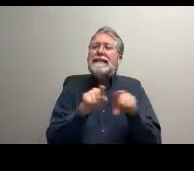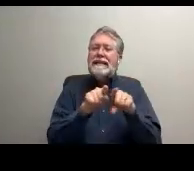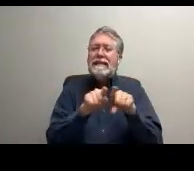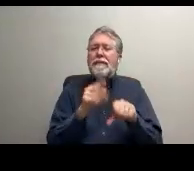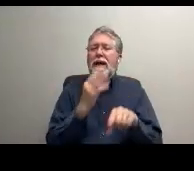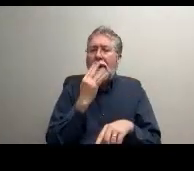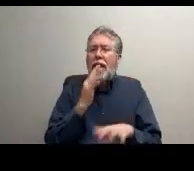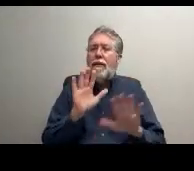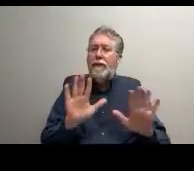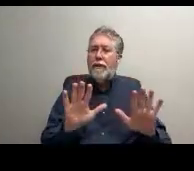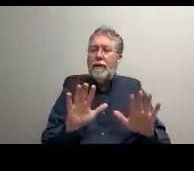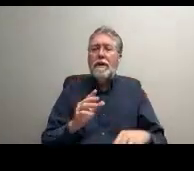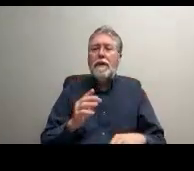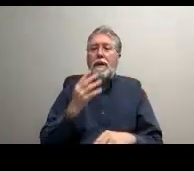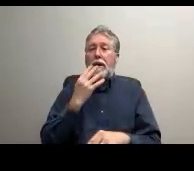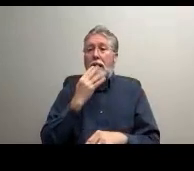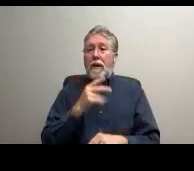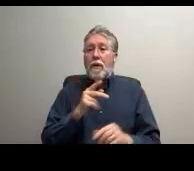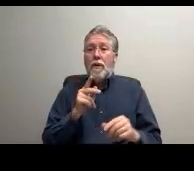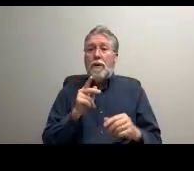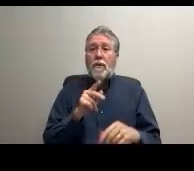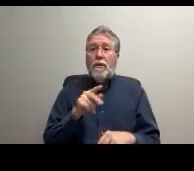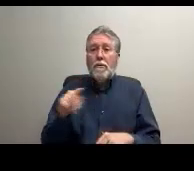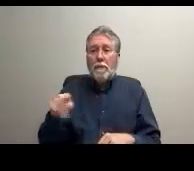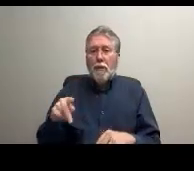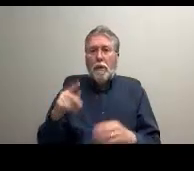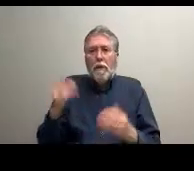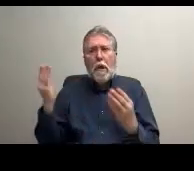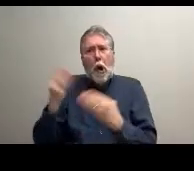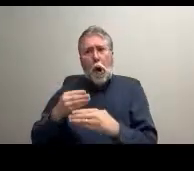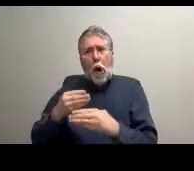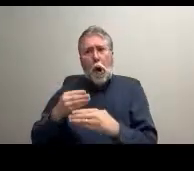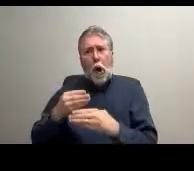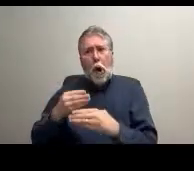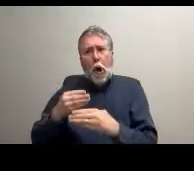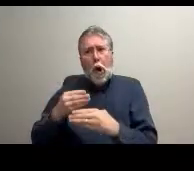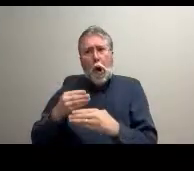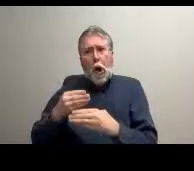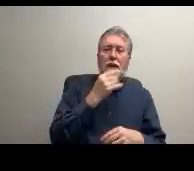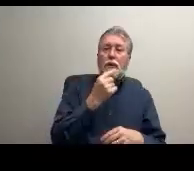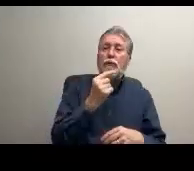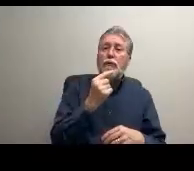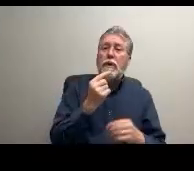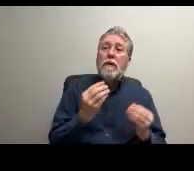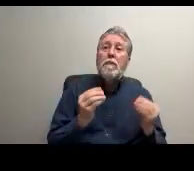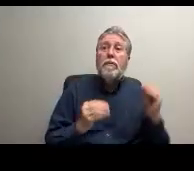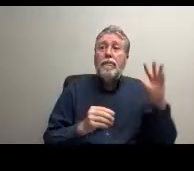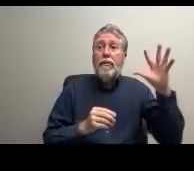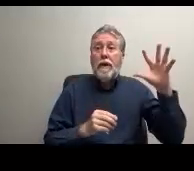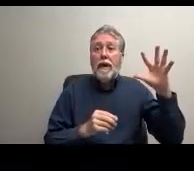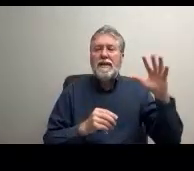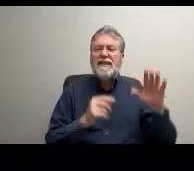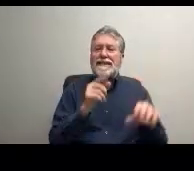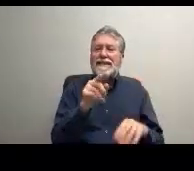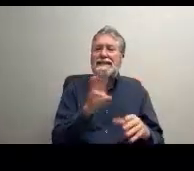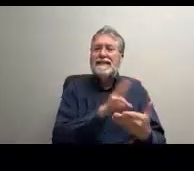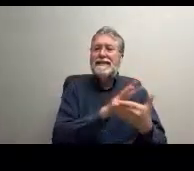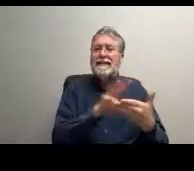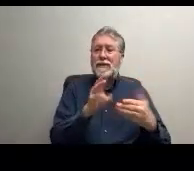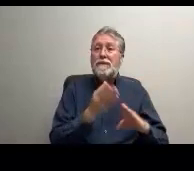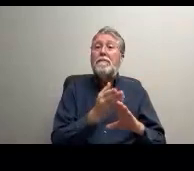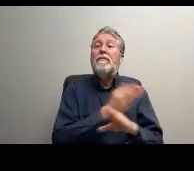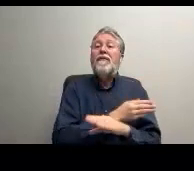de lo habitual, el verde es más brillante. Y estos son las 6 semanas antes de que llegara María a toda la